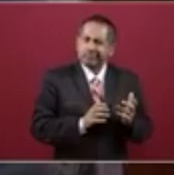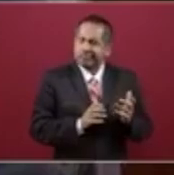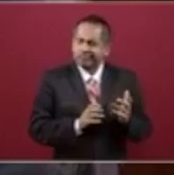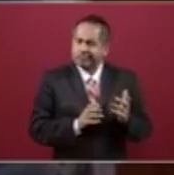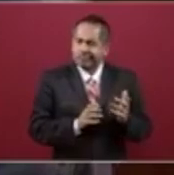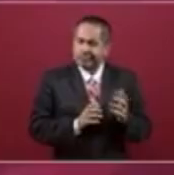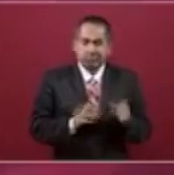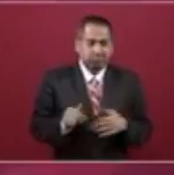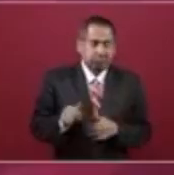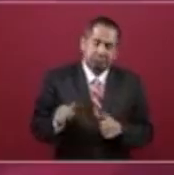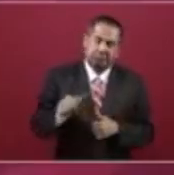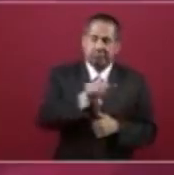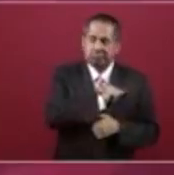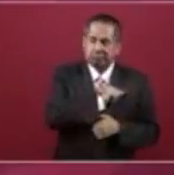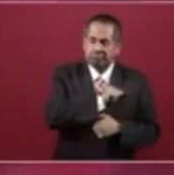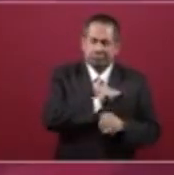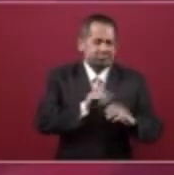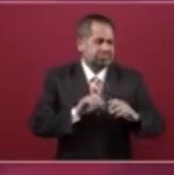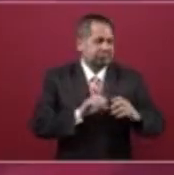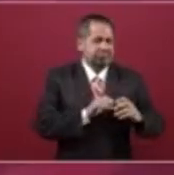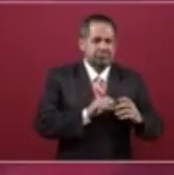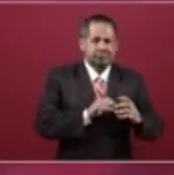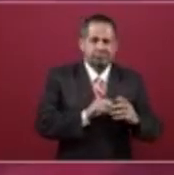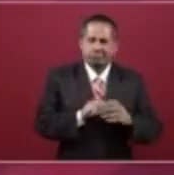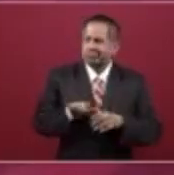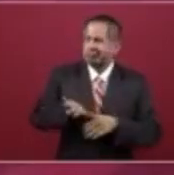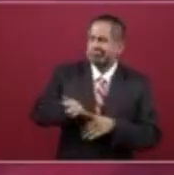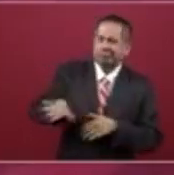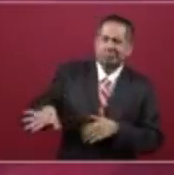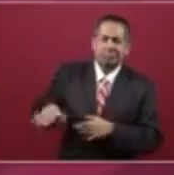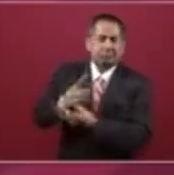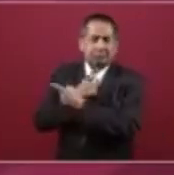con el egoísmo, eclipsar